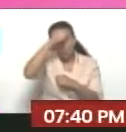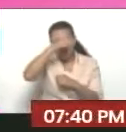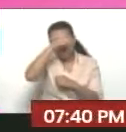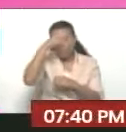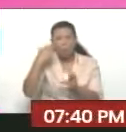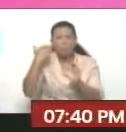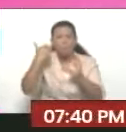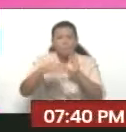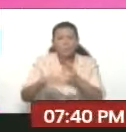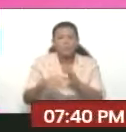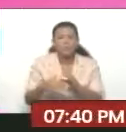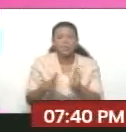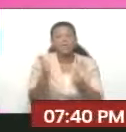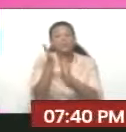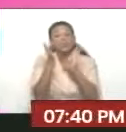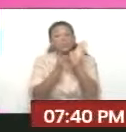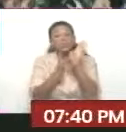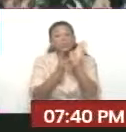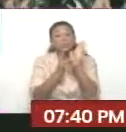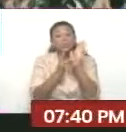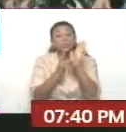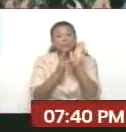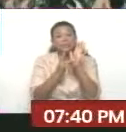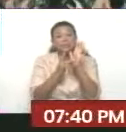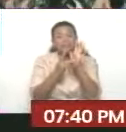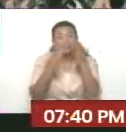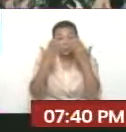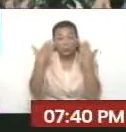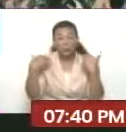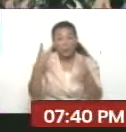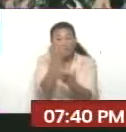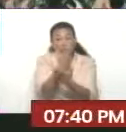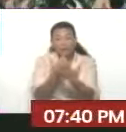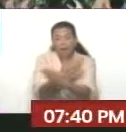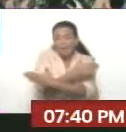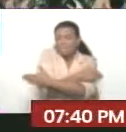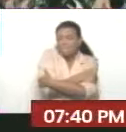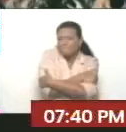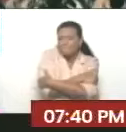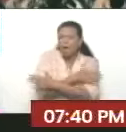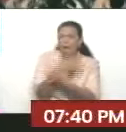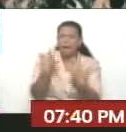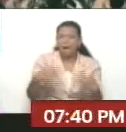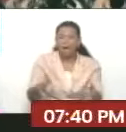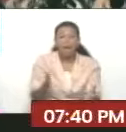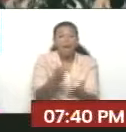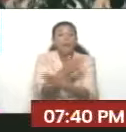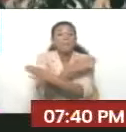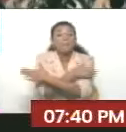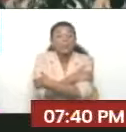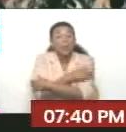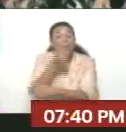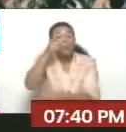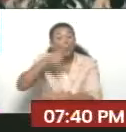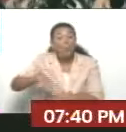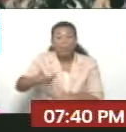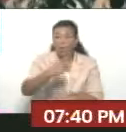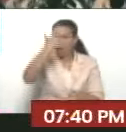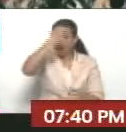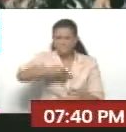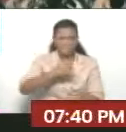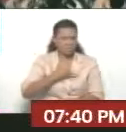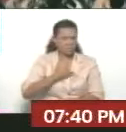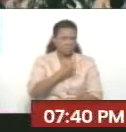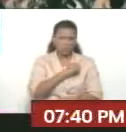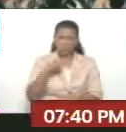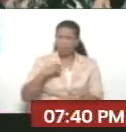Jesucristo, cuando Jesucristo sale de este cuadro abrazándome, está abrazando es al pueblo de Venezuela, ¿oyeron?